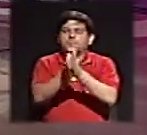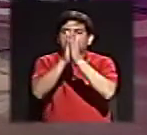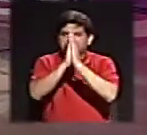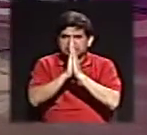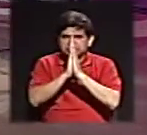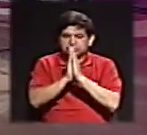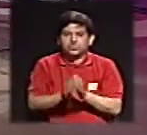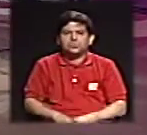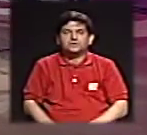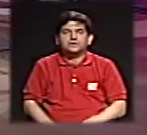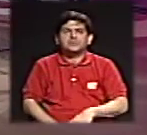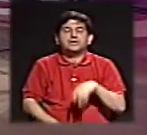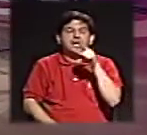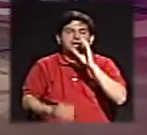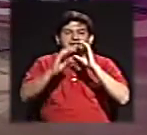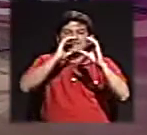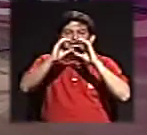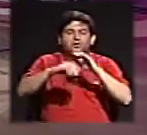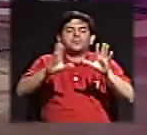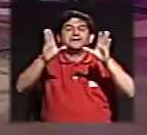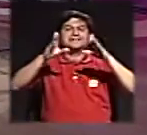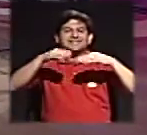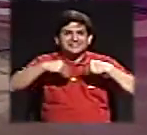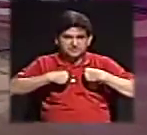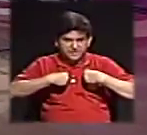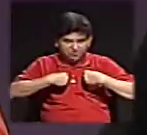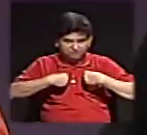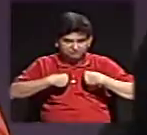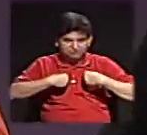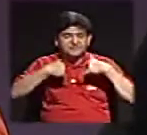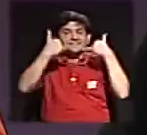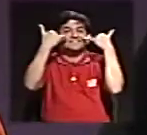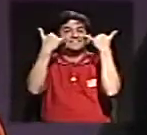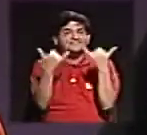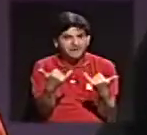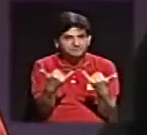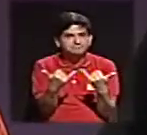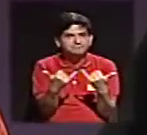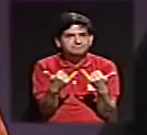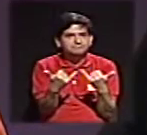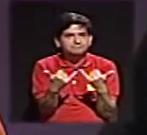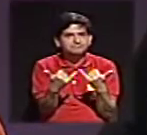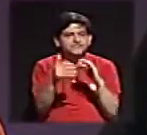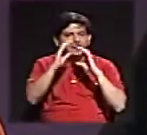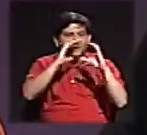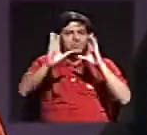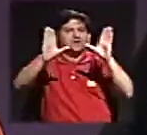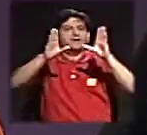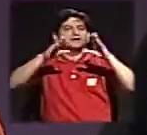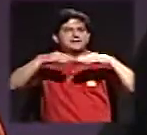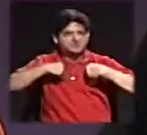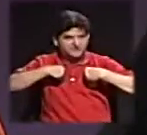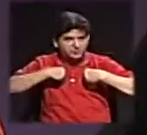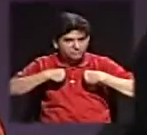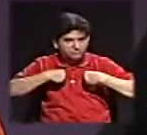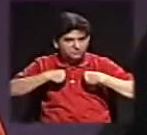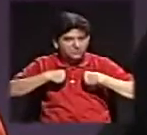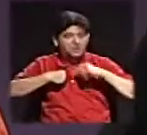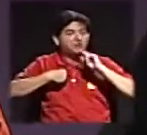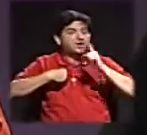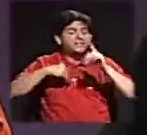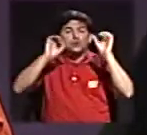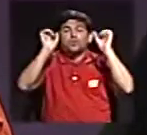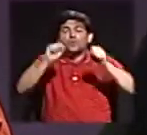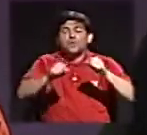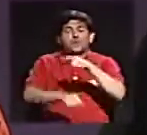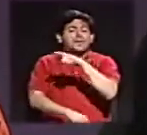petición, se le va a comunicar la admisibilidad. Una vez comunicada la admisibilidad, ya le digo, puede